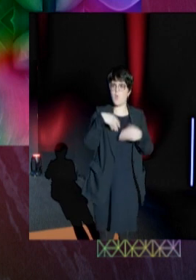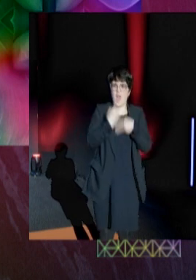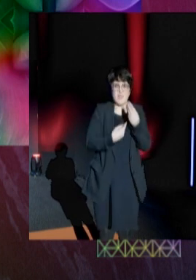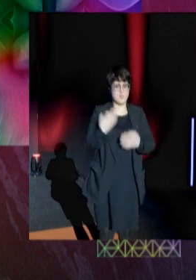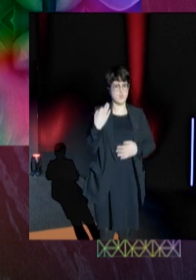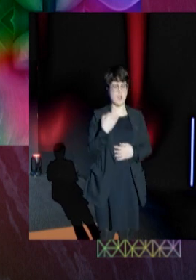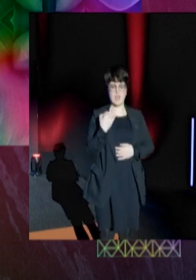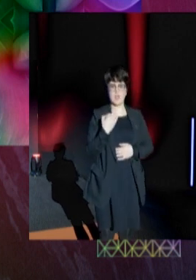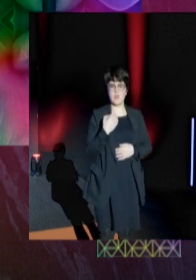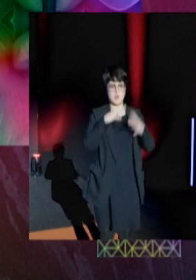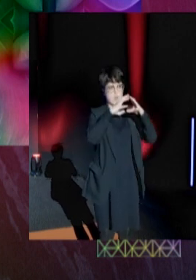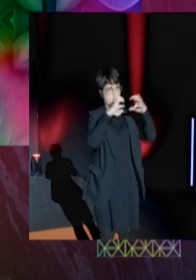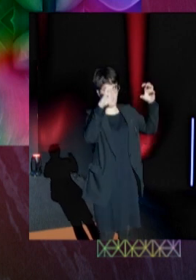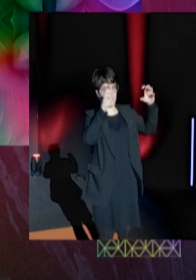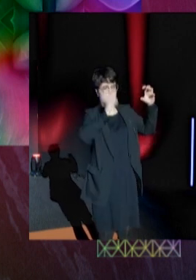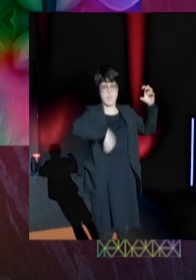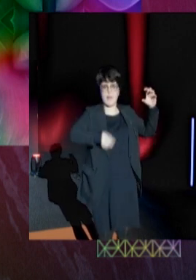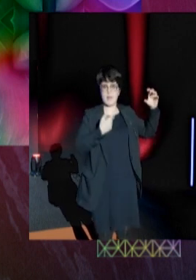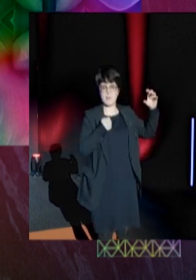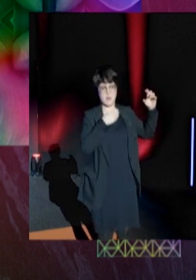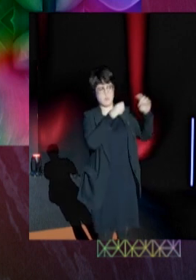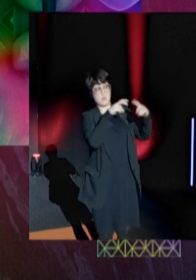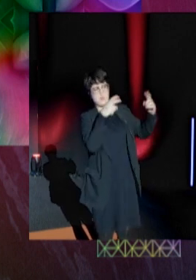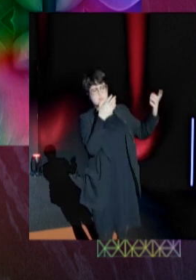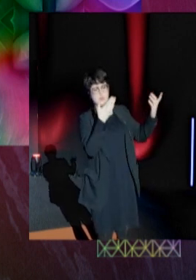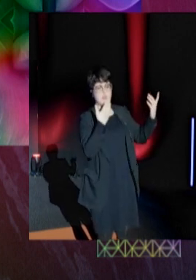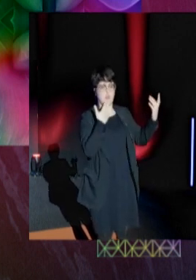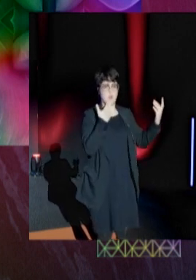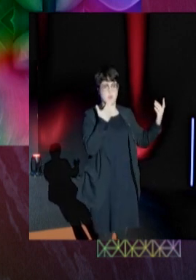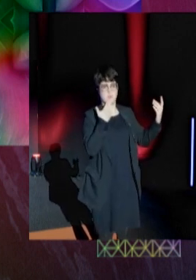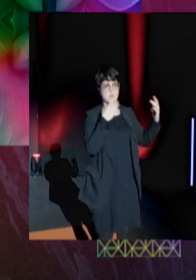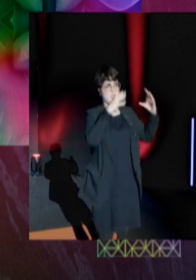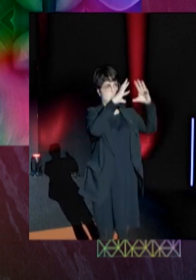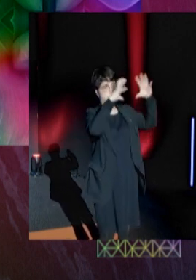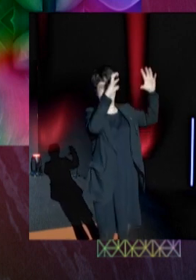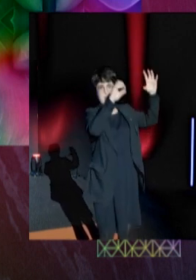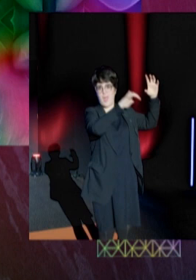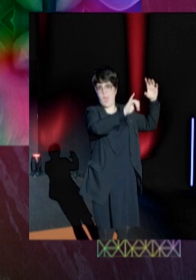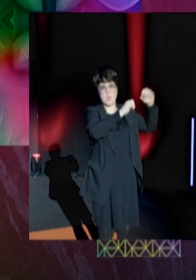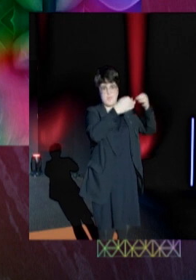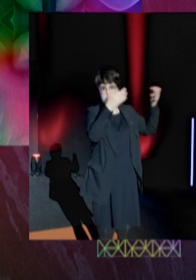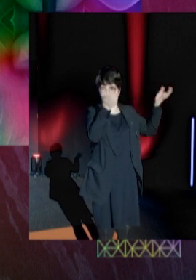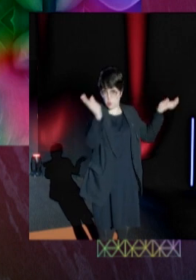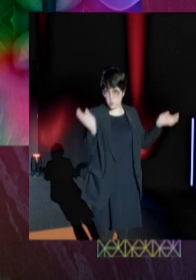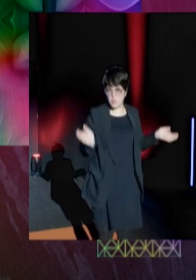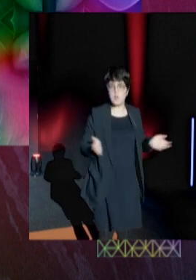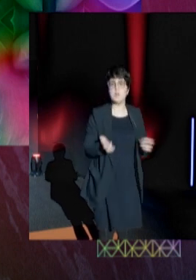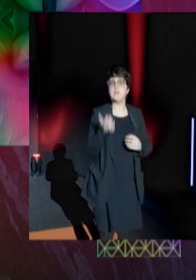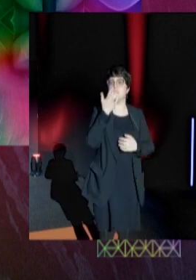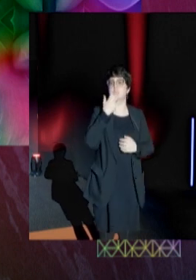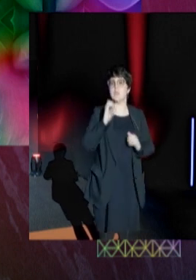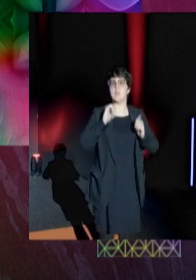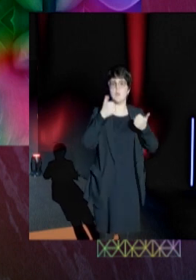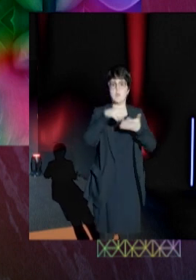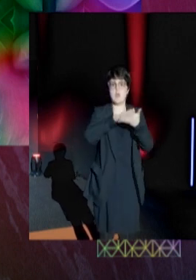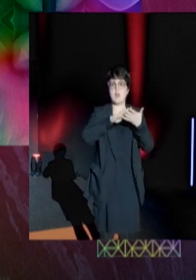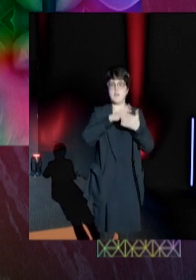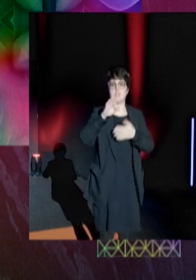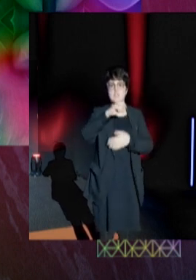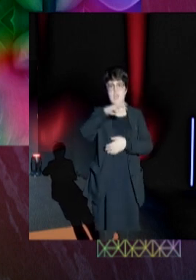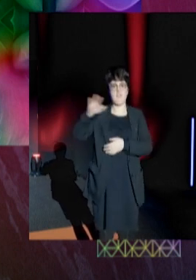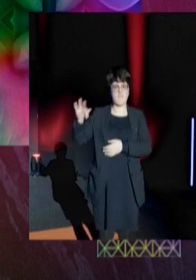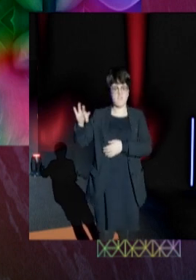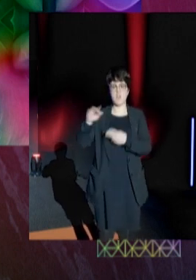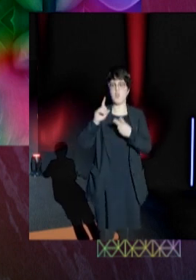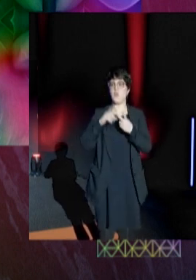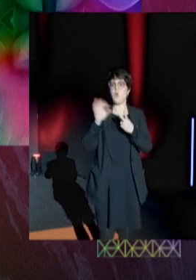está bien está en la nube pero la percepción que tengo es que está está en la nube está muy bien fantástico Qué pasa si empezamos a hablar con SAP Qué pasa